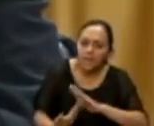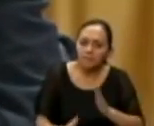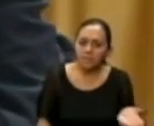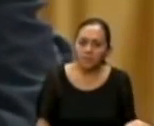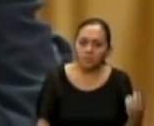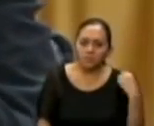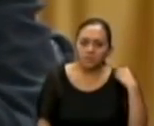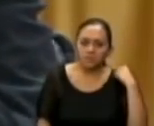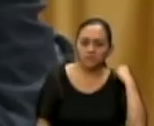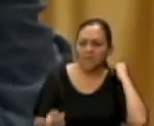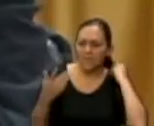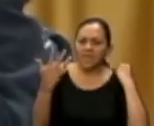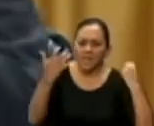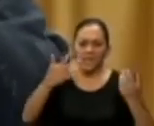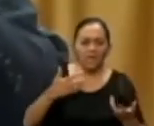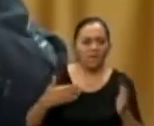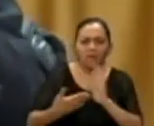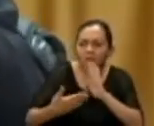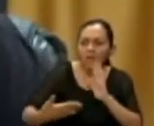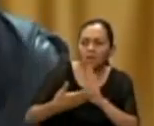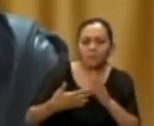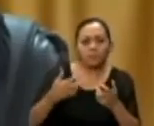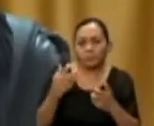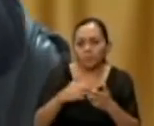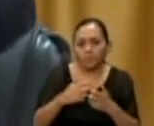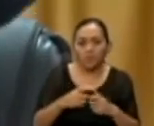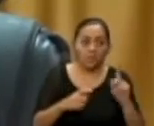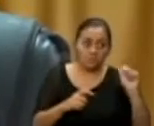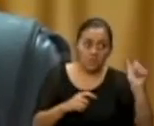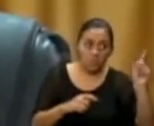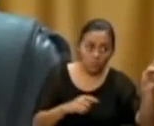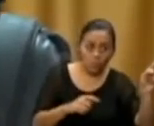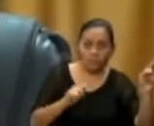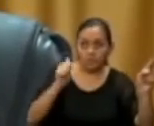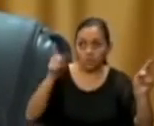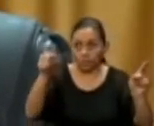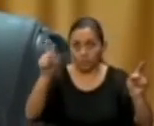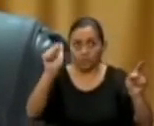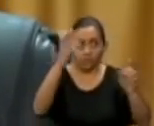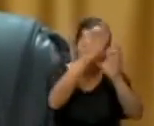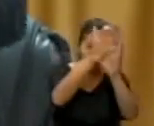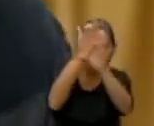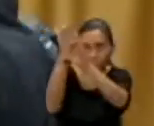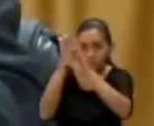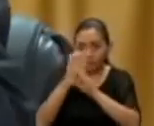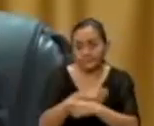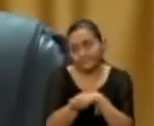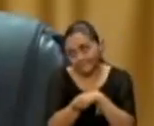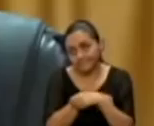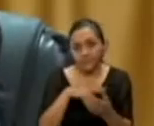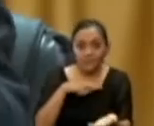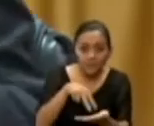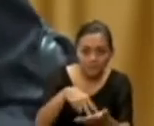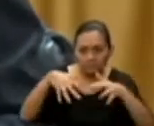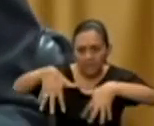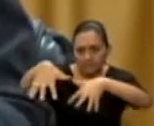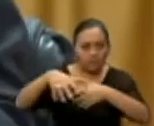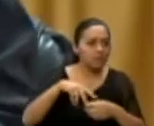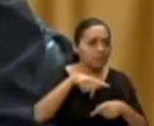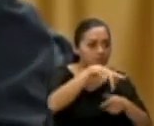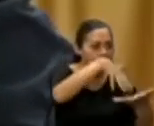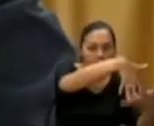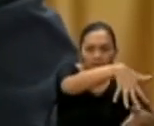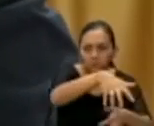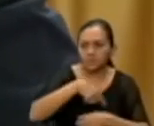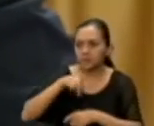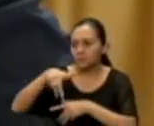movilización permanente están coordinados este diario de lotería tour esto por esto el otro por el otro o sea por cualquier cosa hoy día